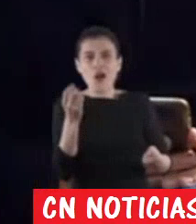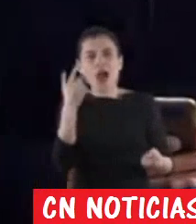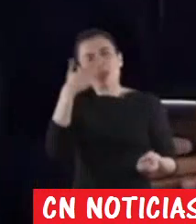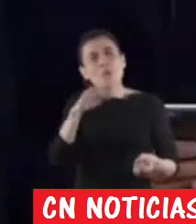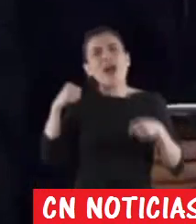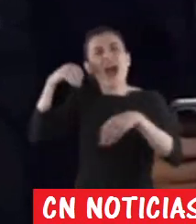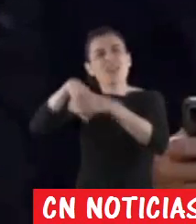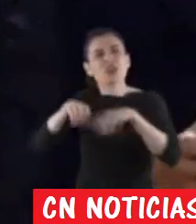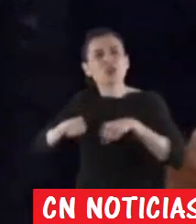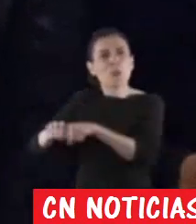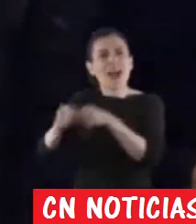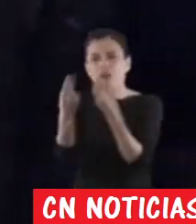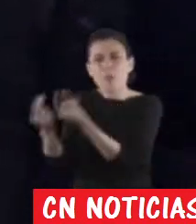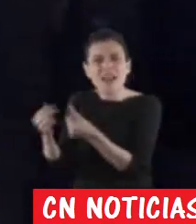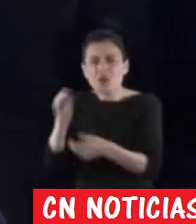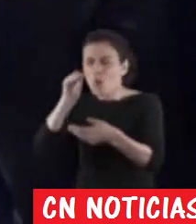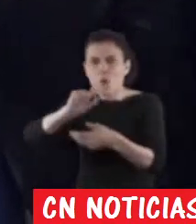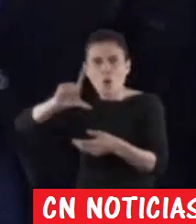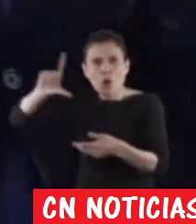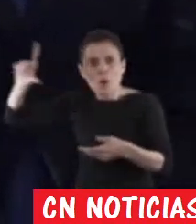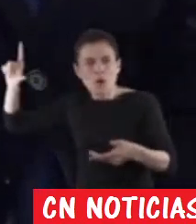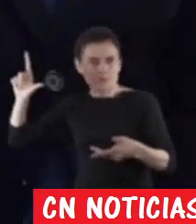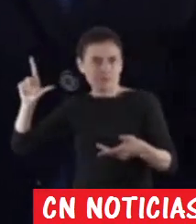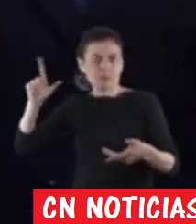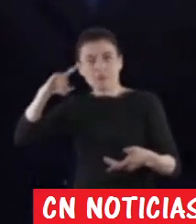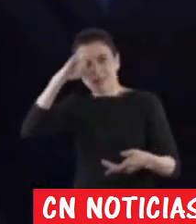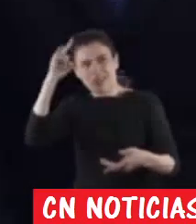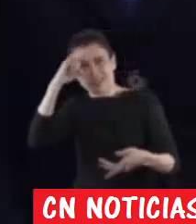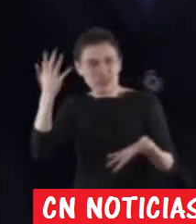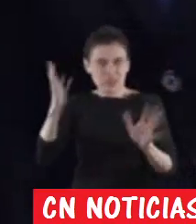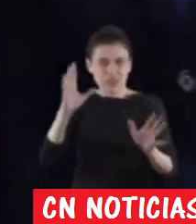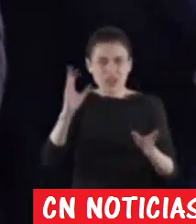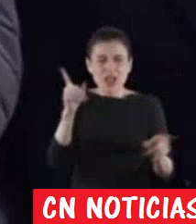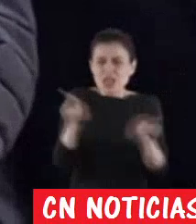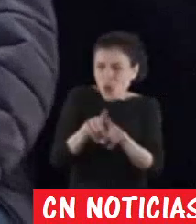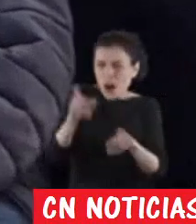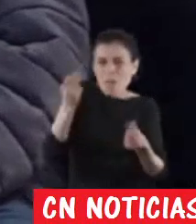precio que quieren, el del paralelo, especulando.